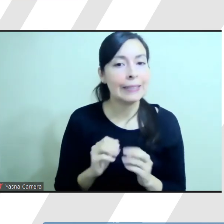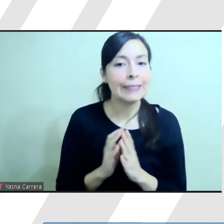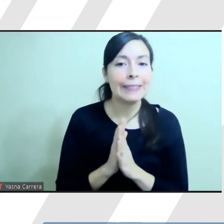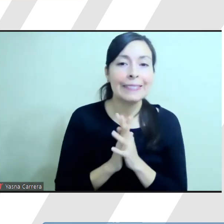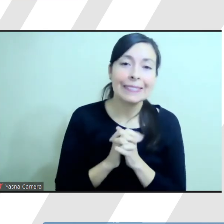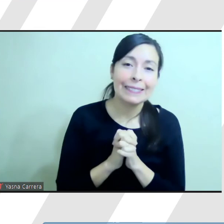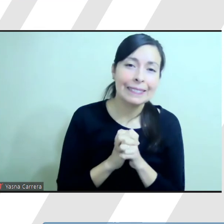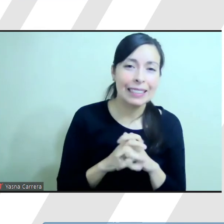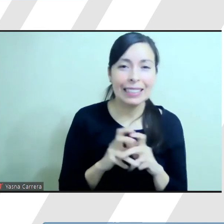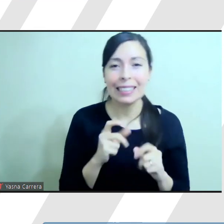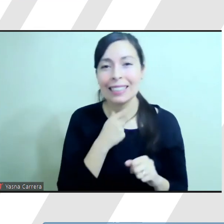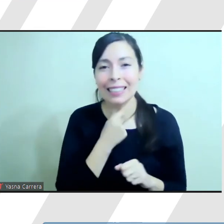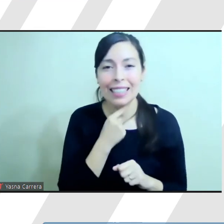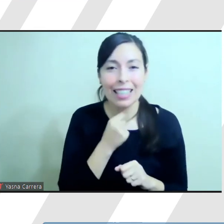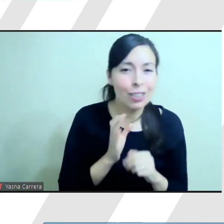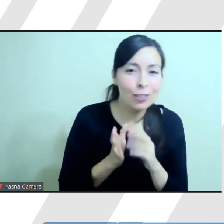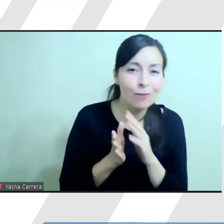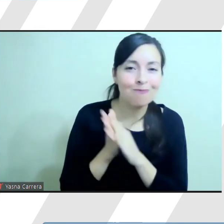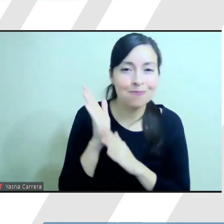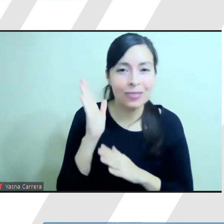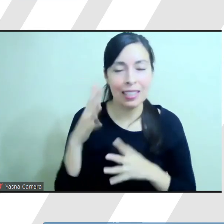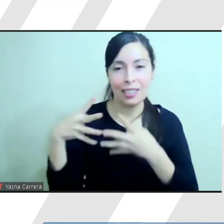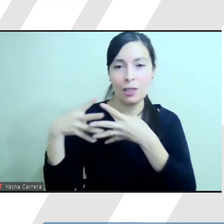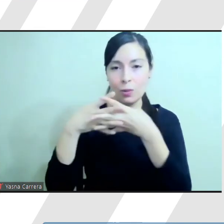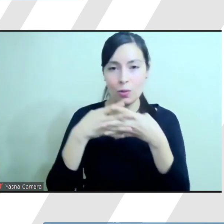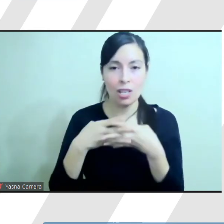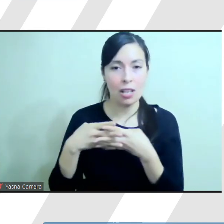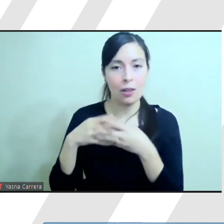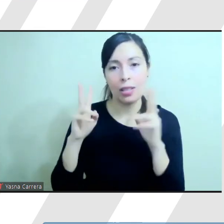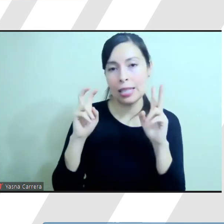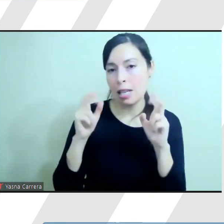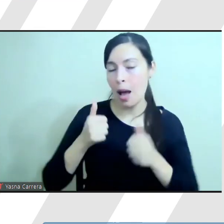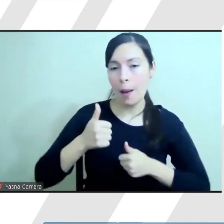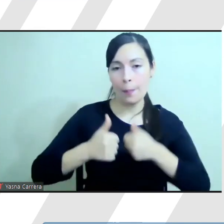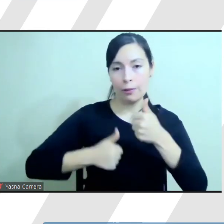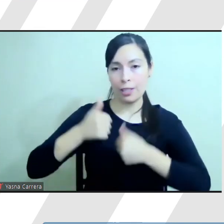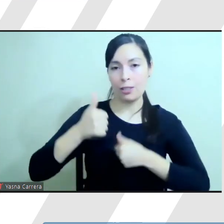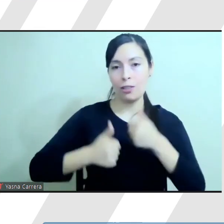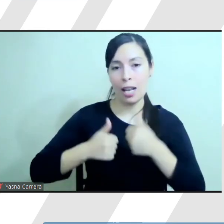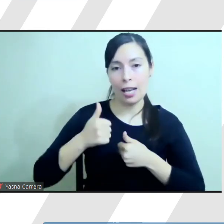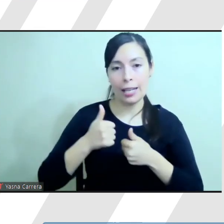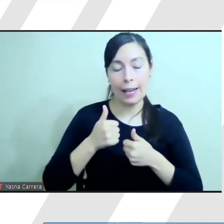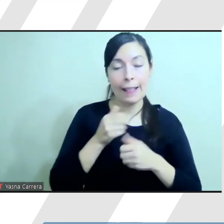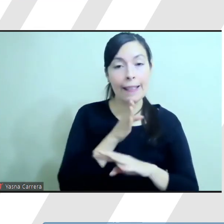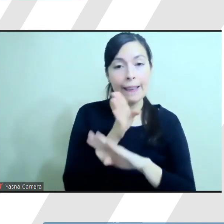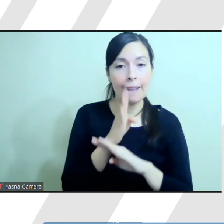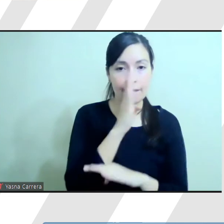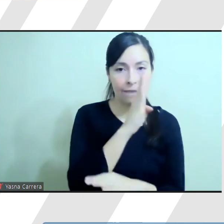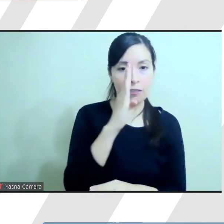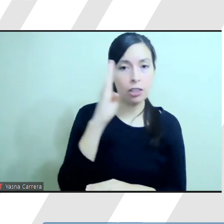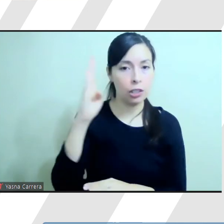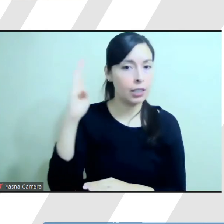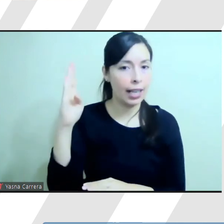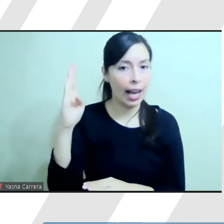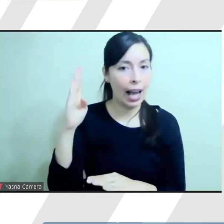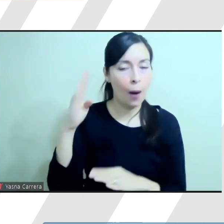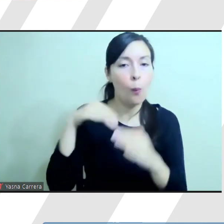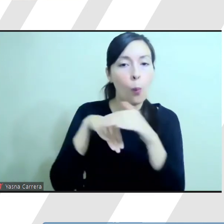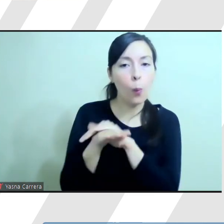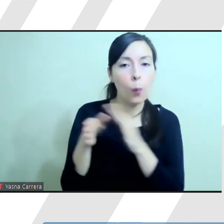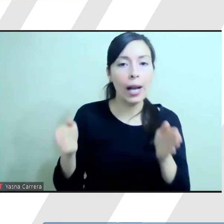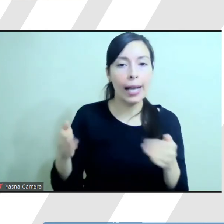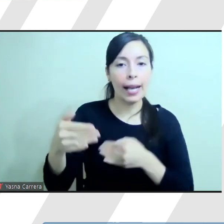Estados Unidos en opción profesional a meterme a las bibliotecas donde están guardadas las cajas